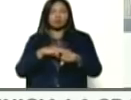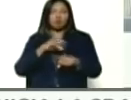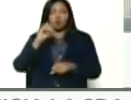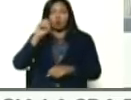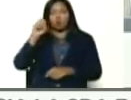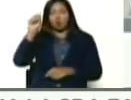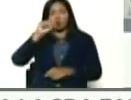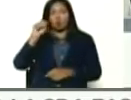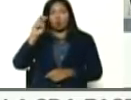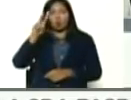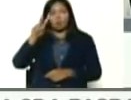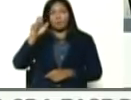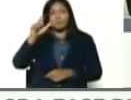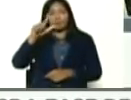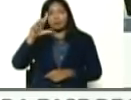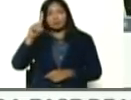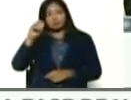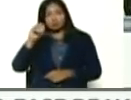barberá